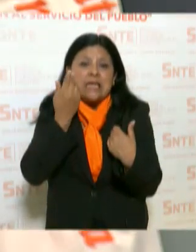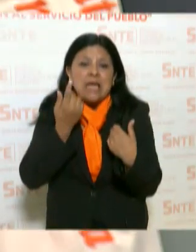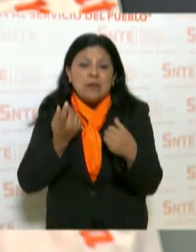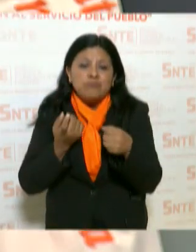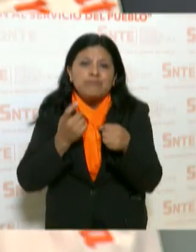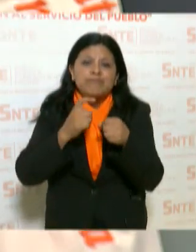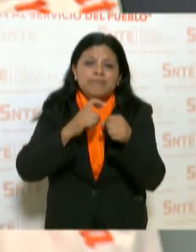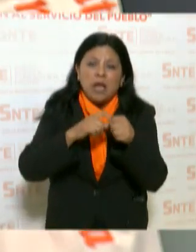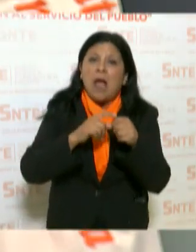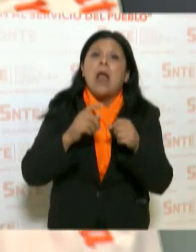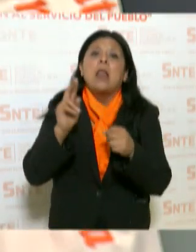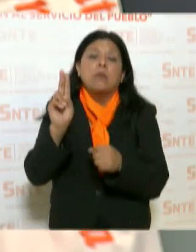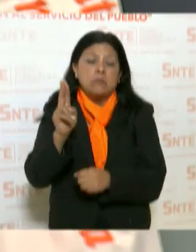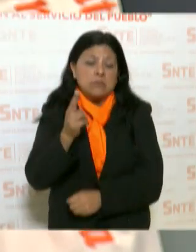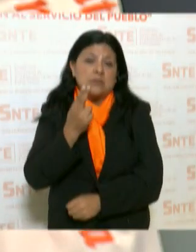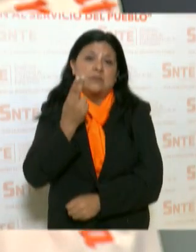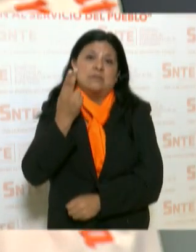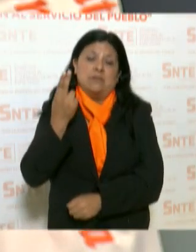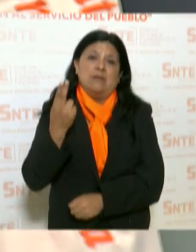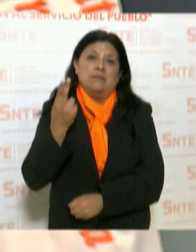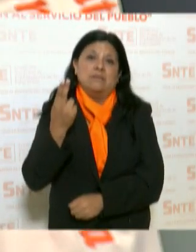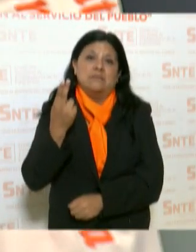universidades, como